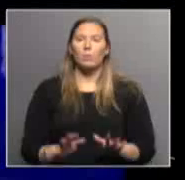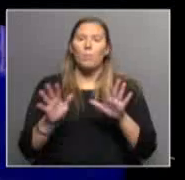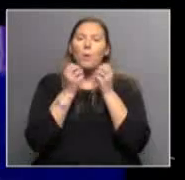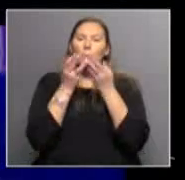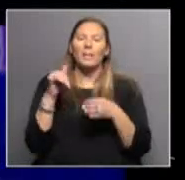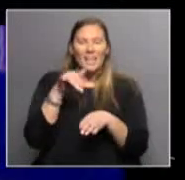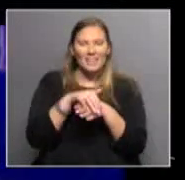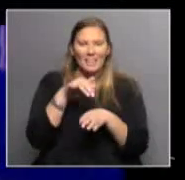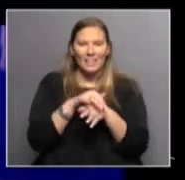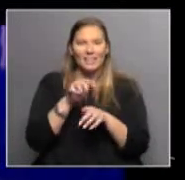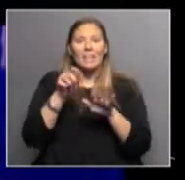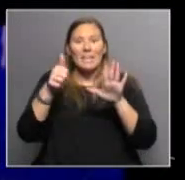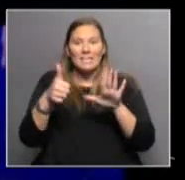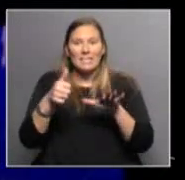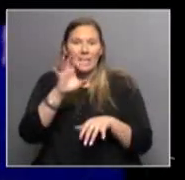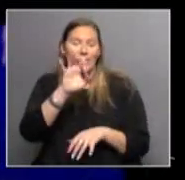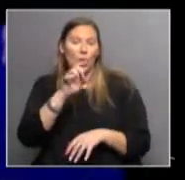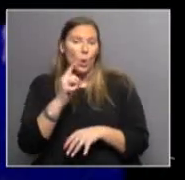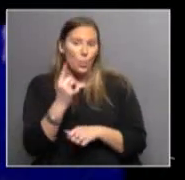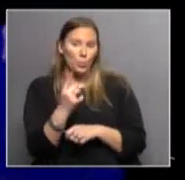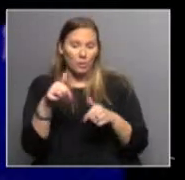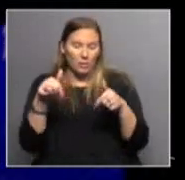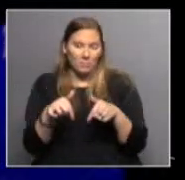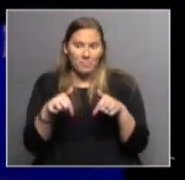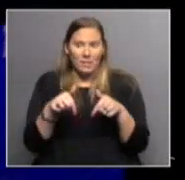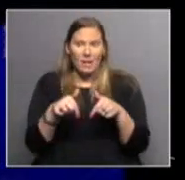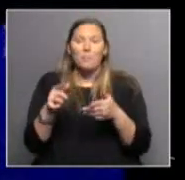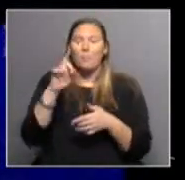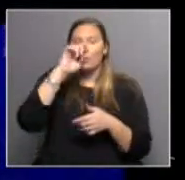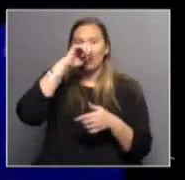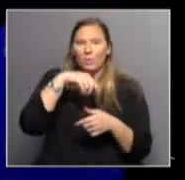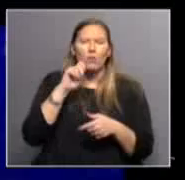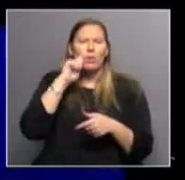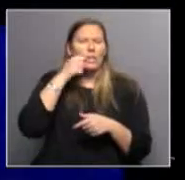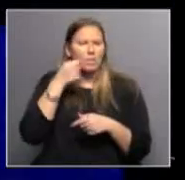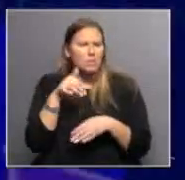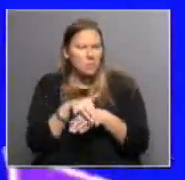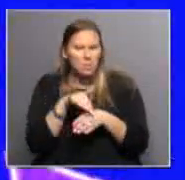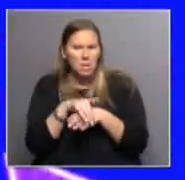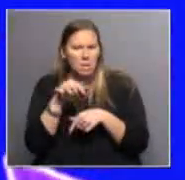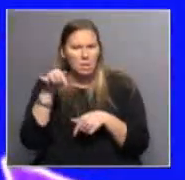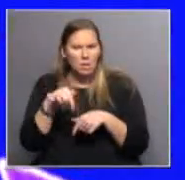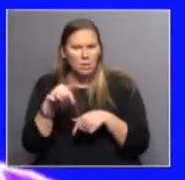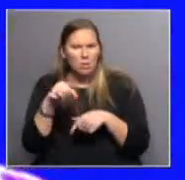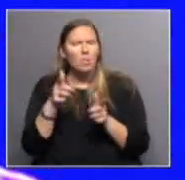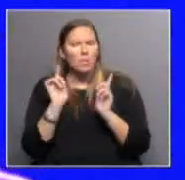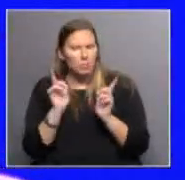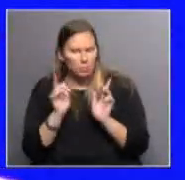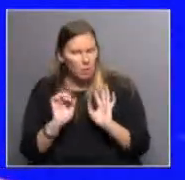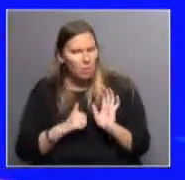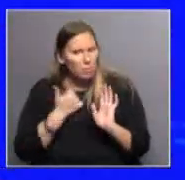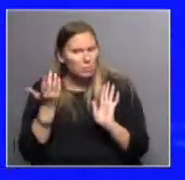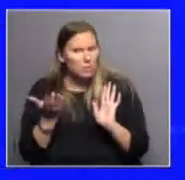tenemos. Muy buenas tardes, 18:01 acá en Montevideo. Qué linda que estuvo la tarde, ¿verdad? A que la disfrutaron los que